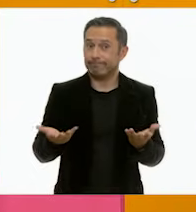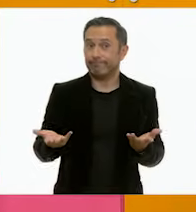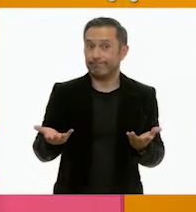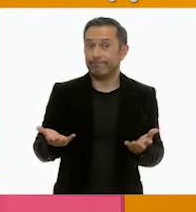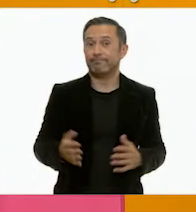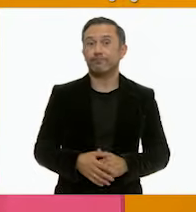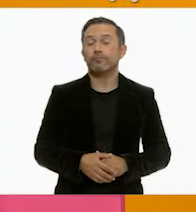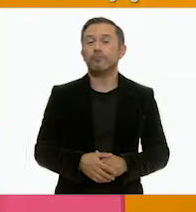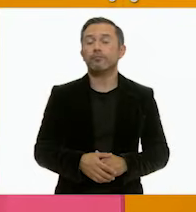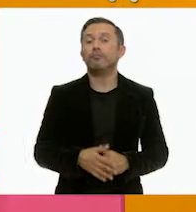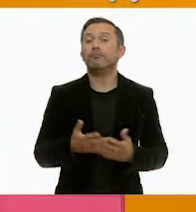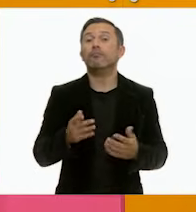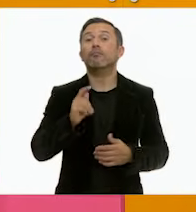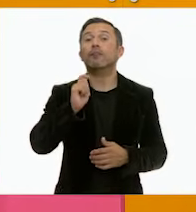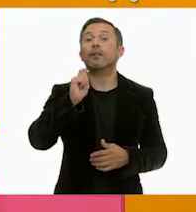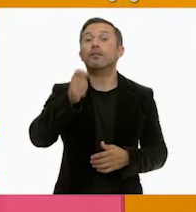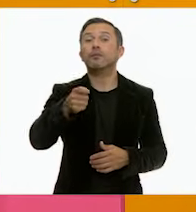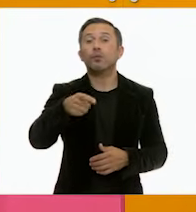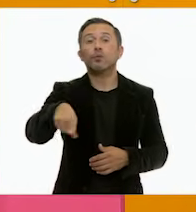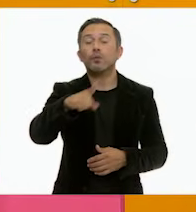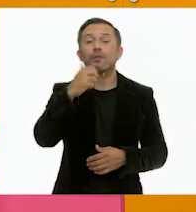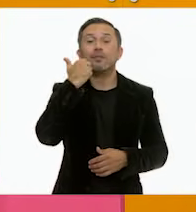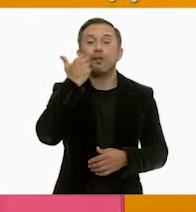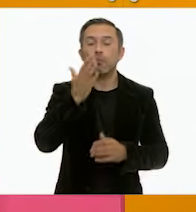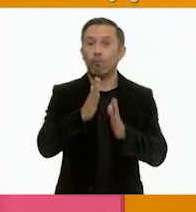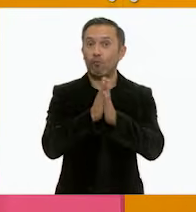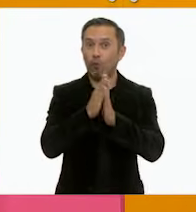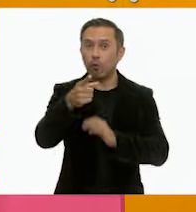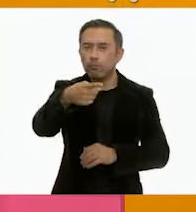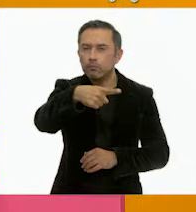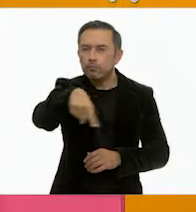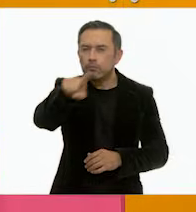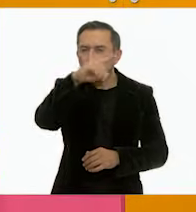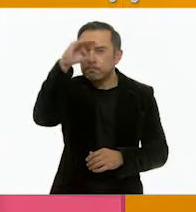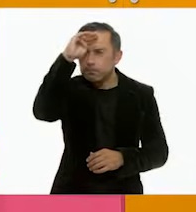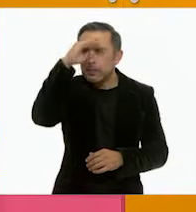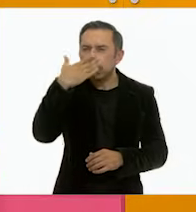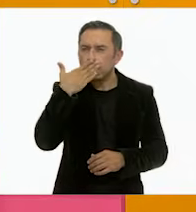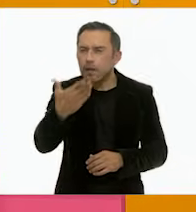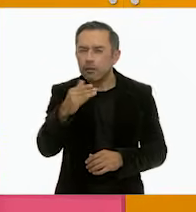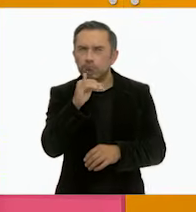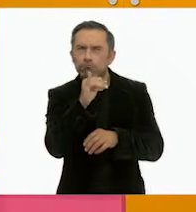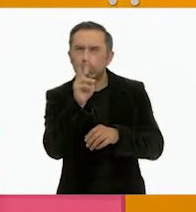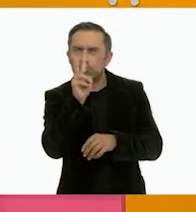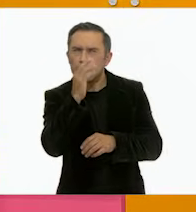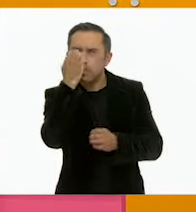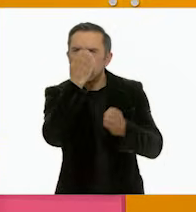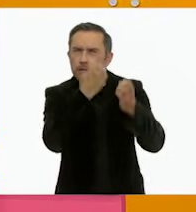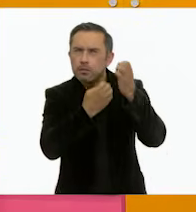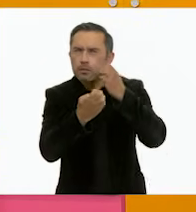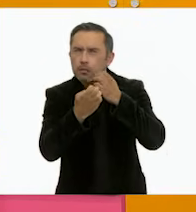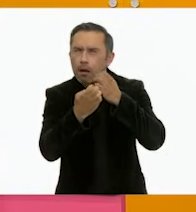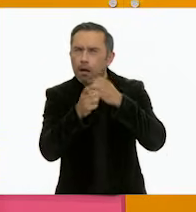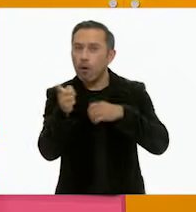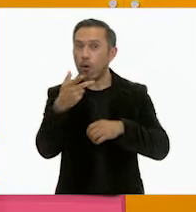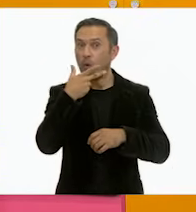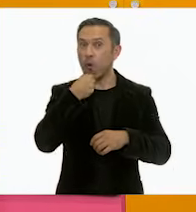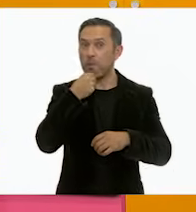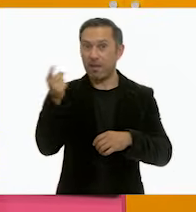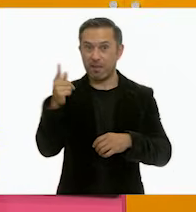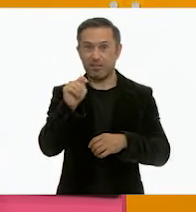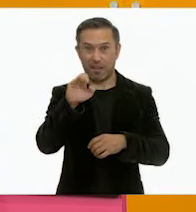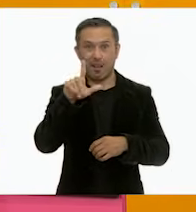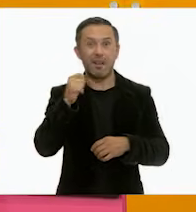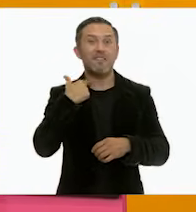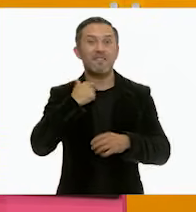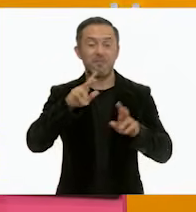nosotros queremos que ustedes piensen y analicen si lo que estaba haciendo este vendedor de telas era correcto